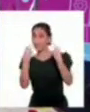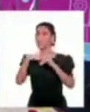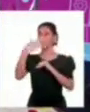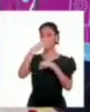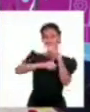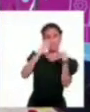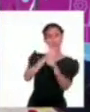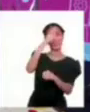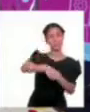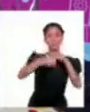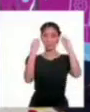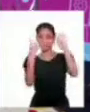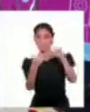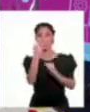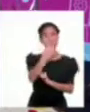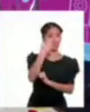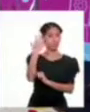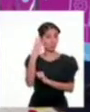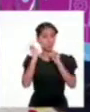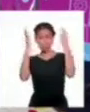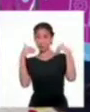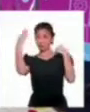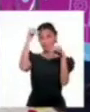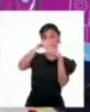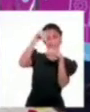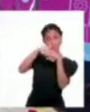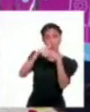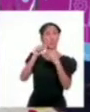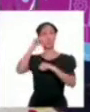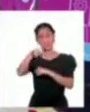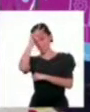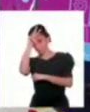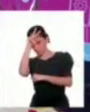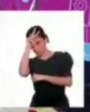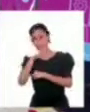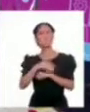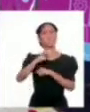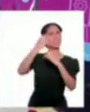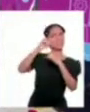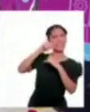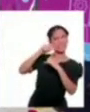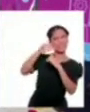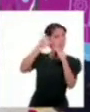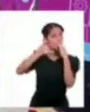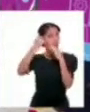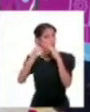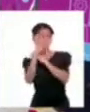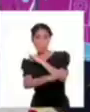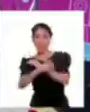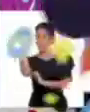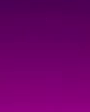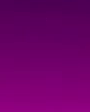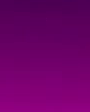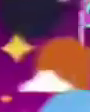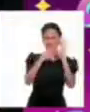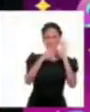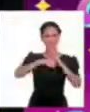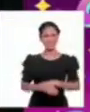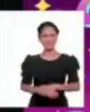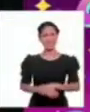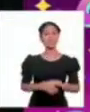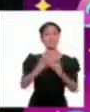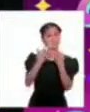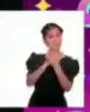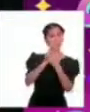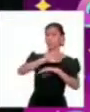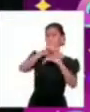en 1955, siendo el Perú el penúltimo país de Latinoamérica en lograrlo. ¡Mira! Entre